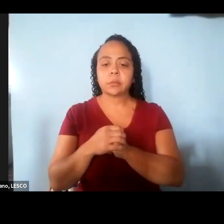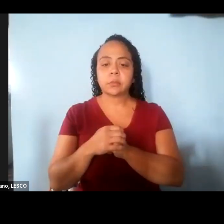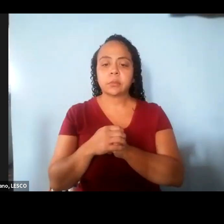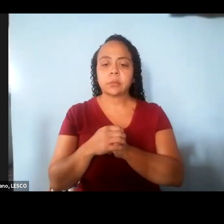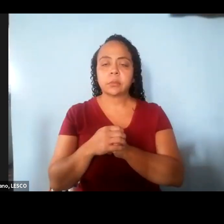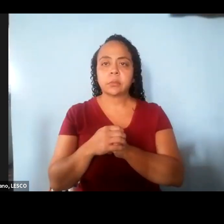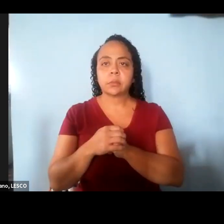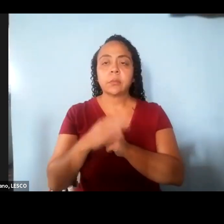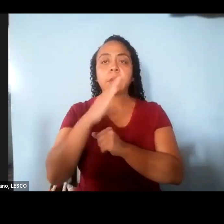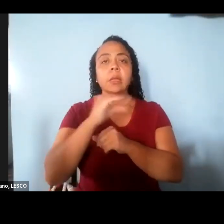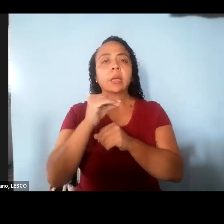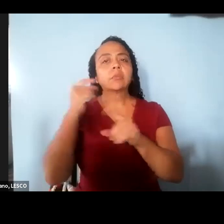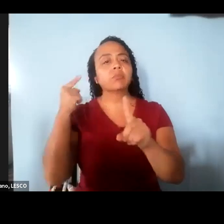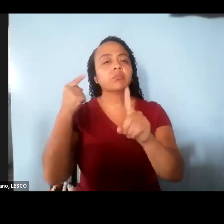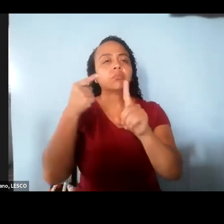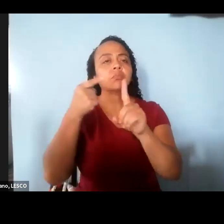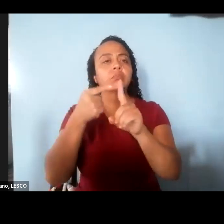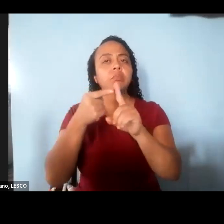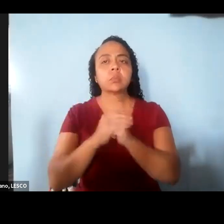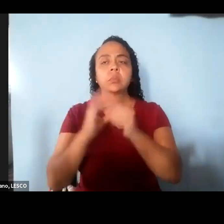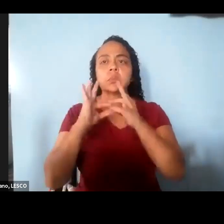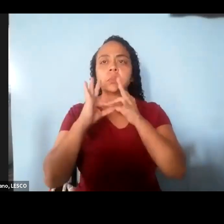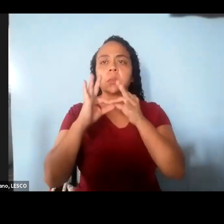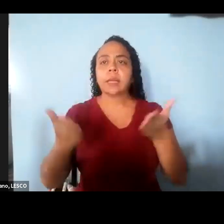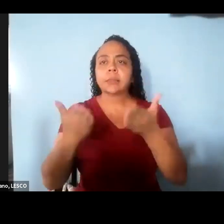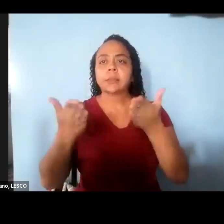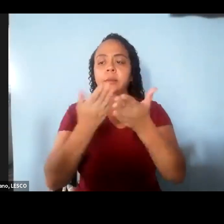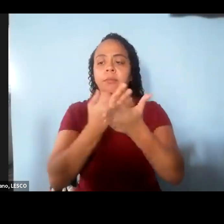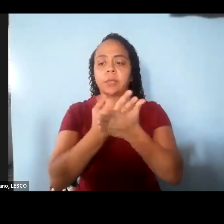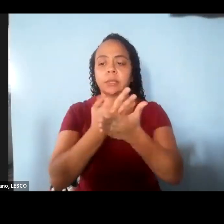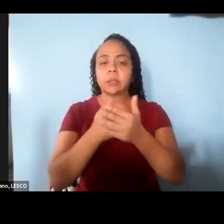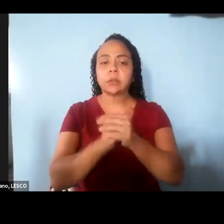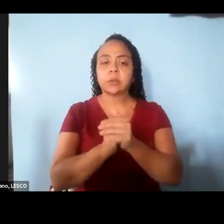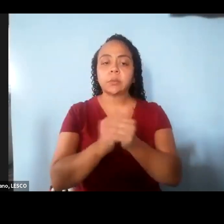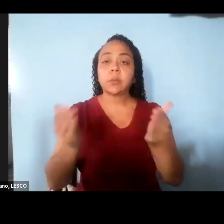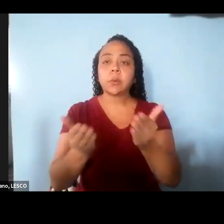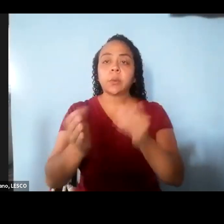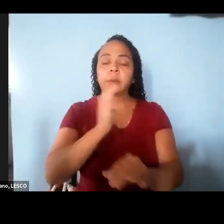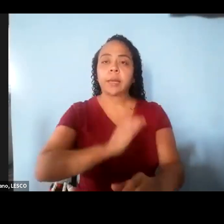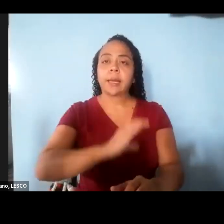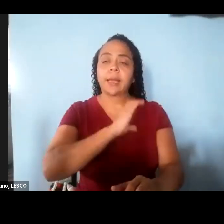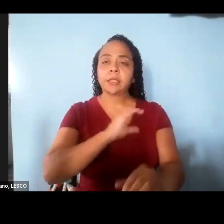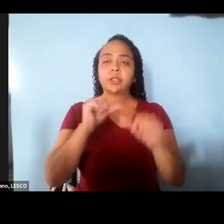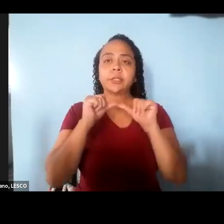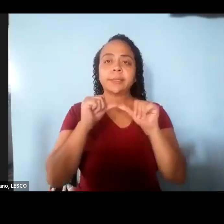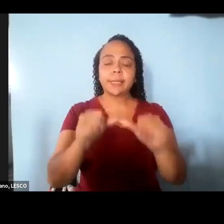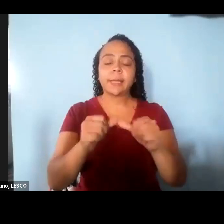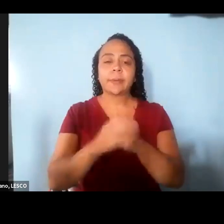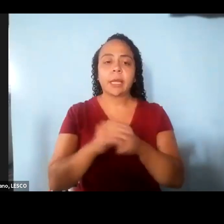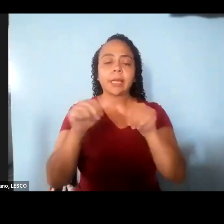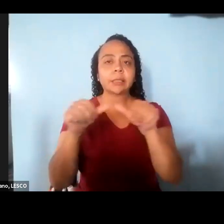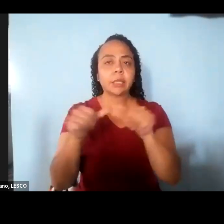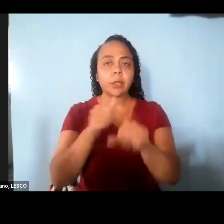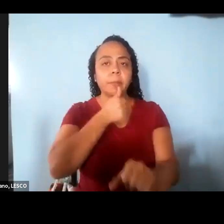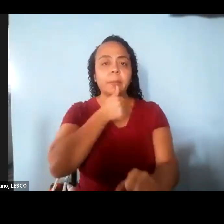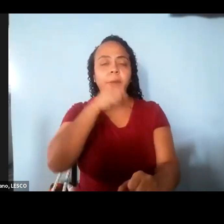sobre todo que se propicien los respectivos incentivos financieros que promuevan la calidad la sostenibilidad del sector privado en la